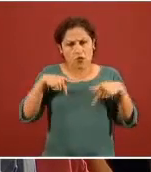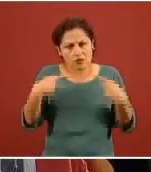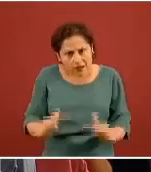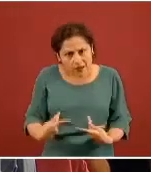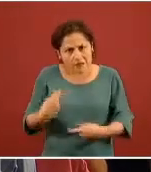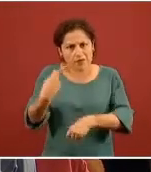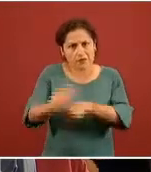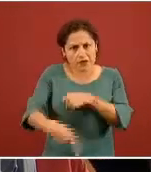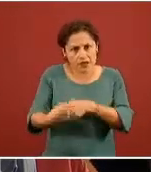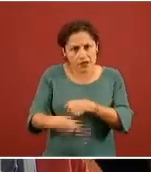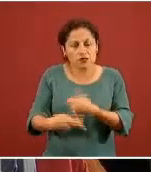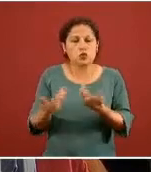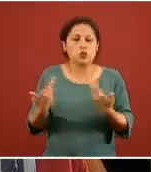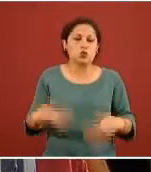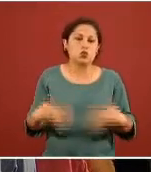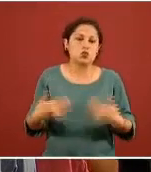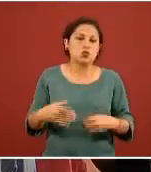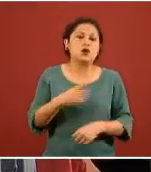La que sigue.